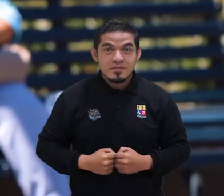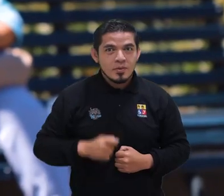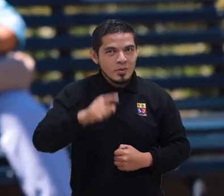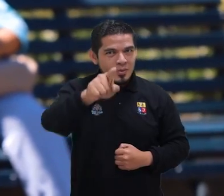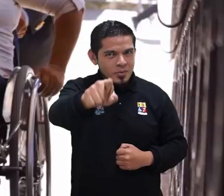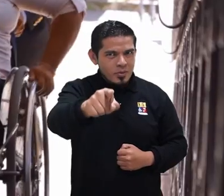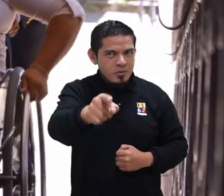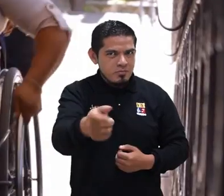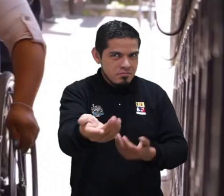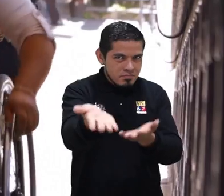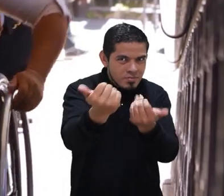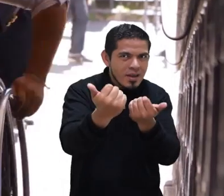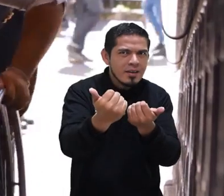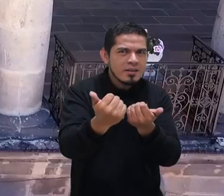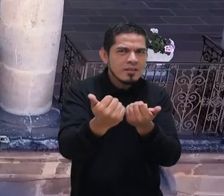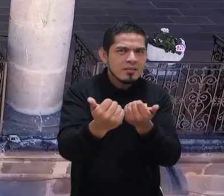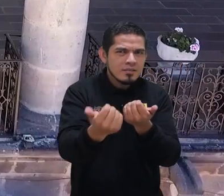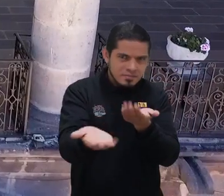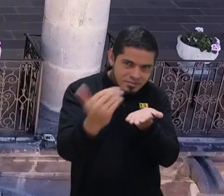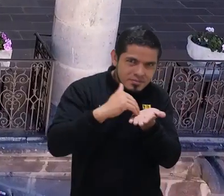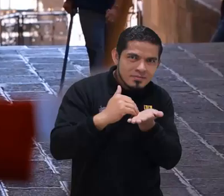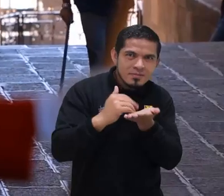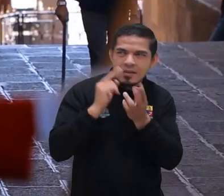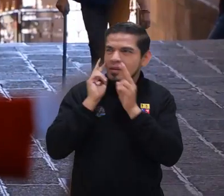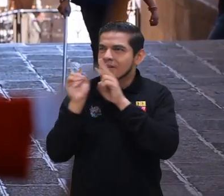¿Y tú, qué esperas para descubrirlo?